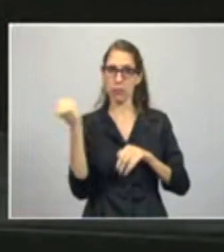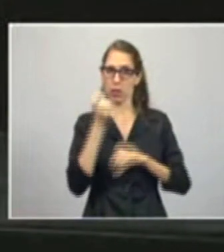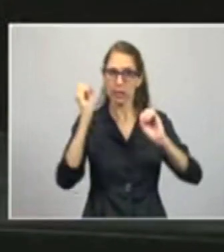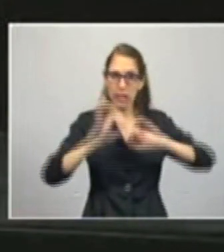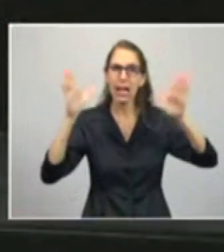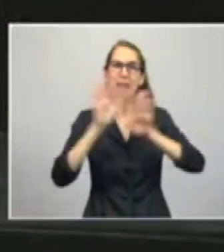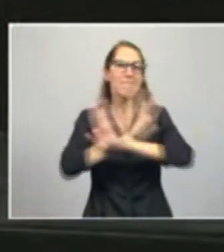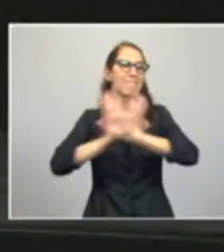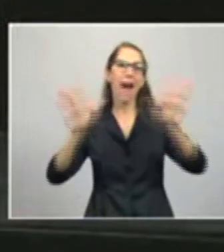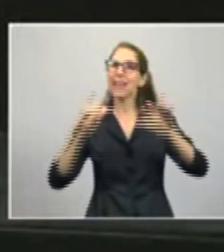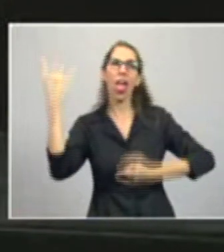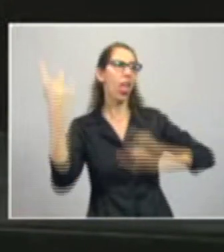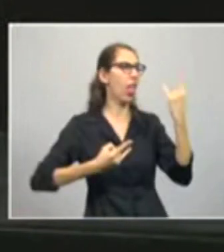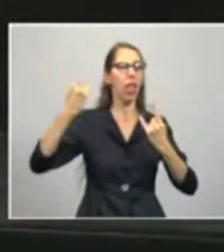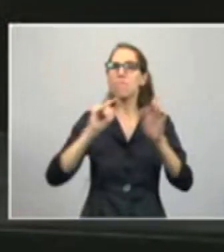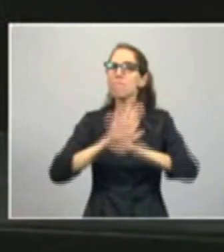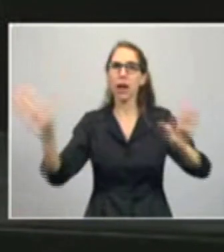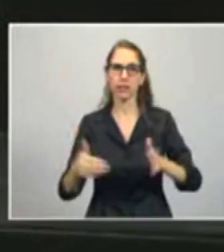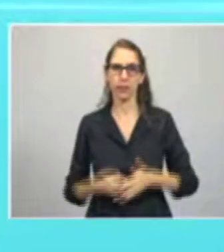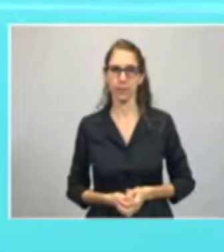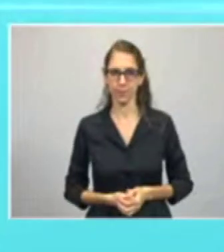basta de mentir sobre esto.